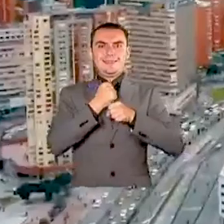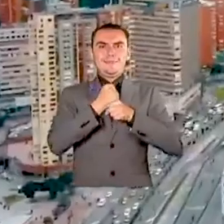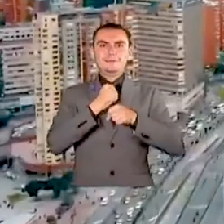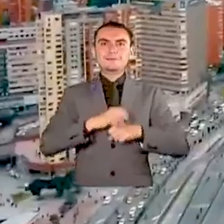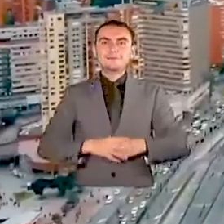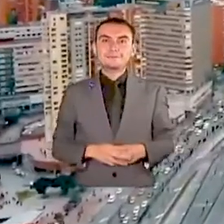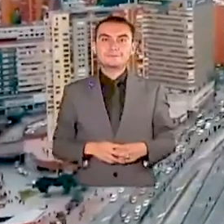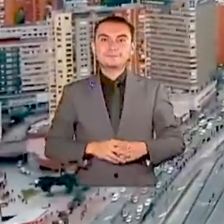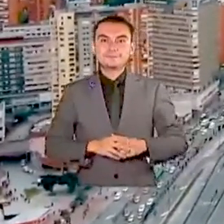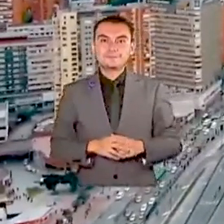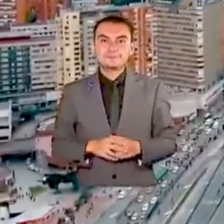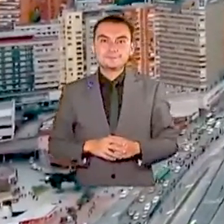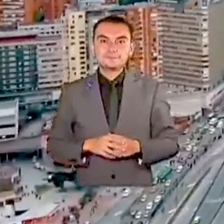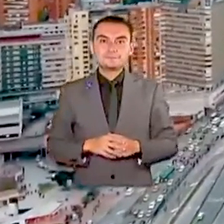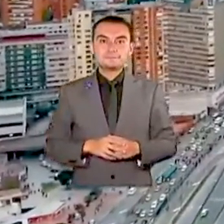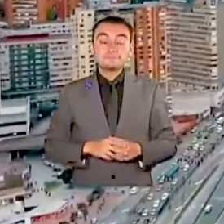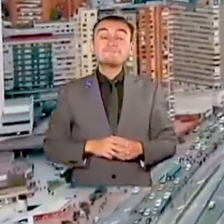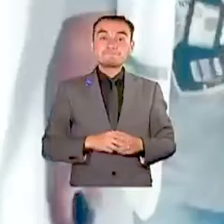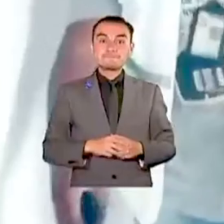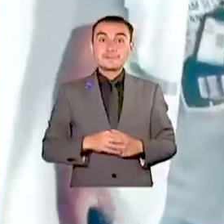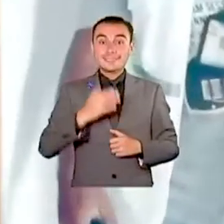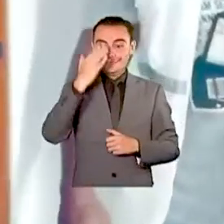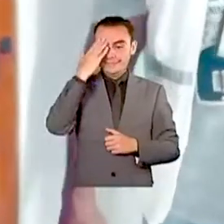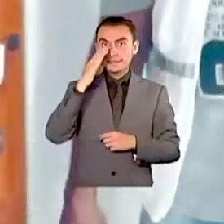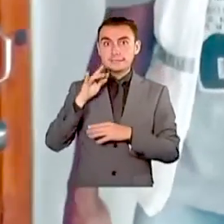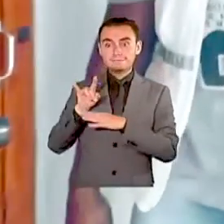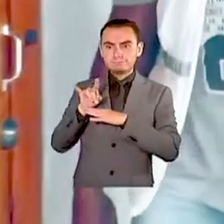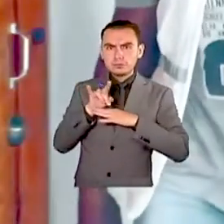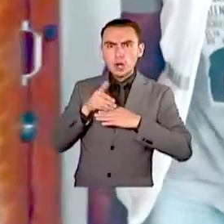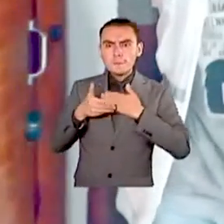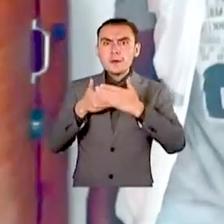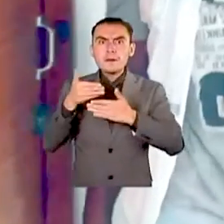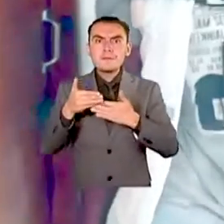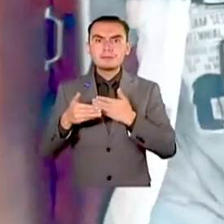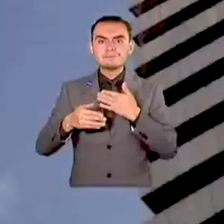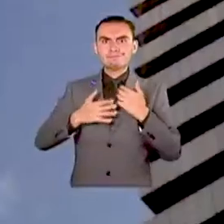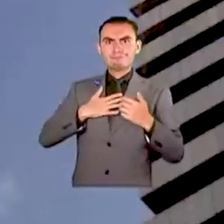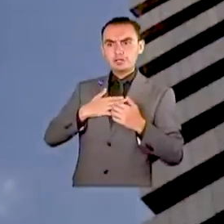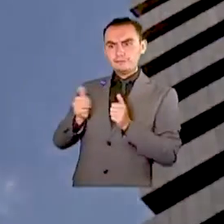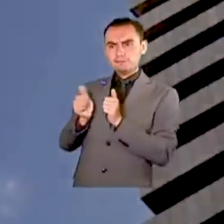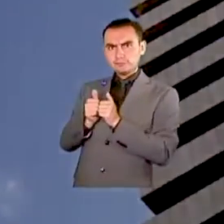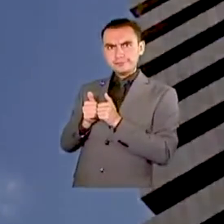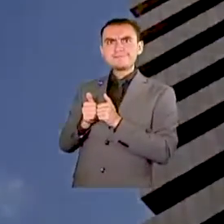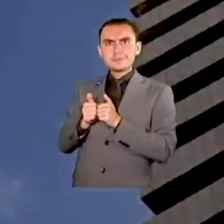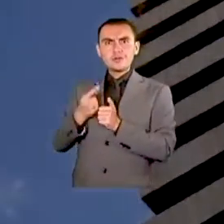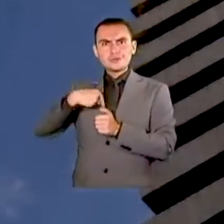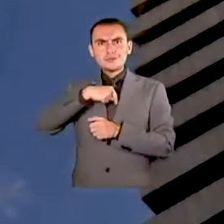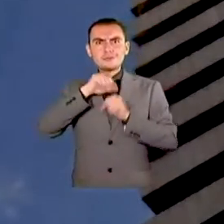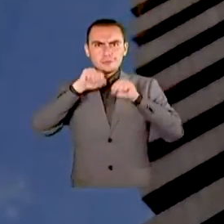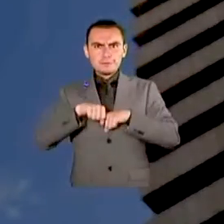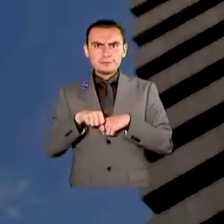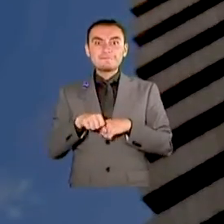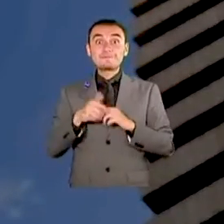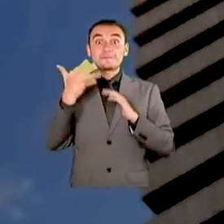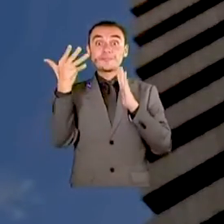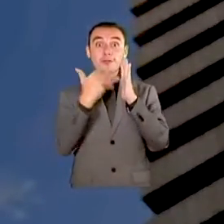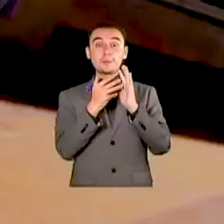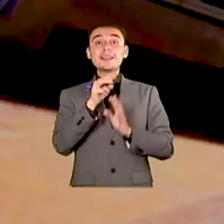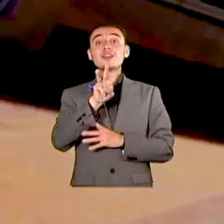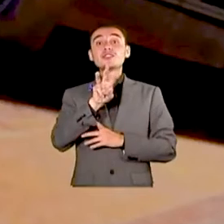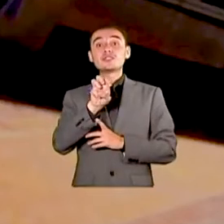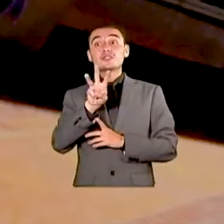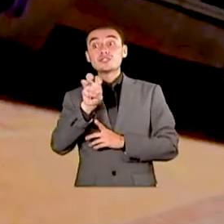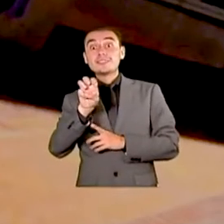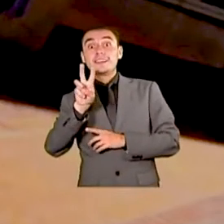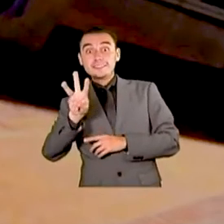salud. Como resultado del seguimiento permanente de la situación generada por la pandemia, adelantamos